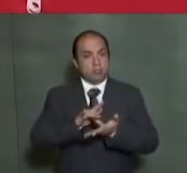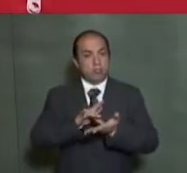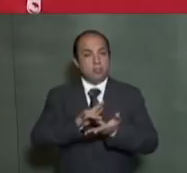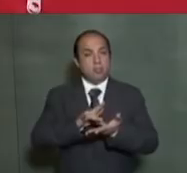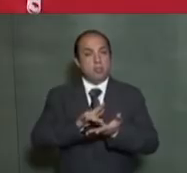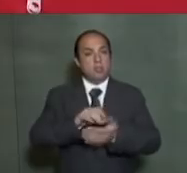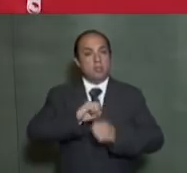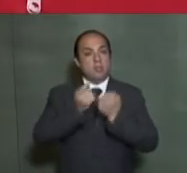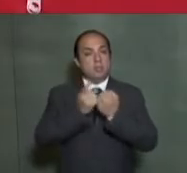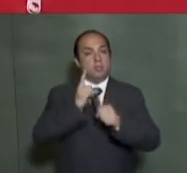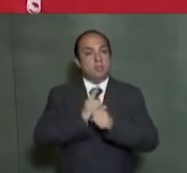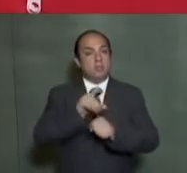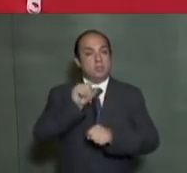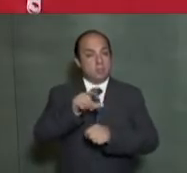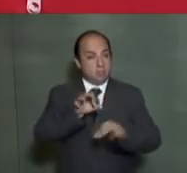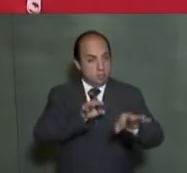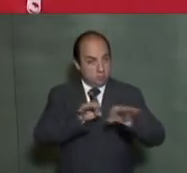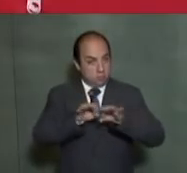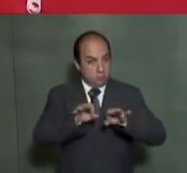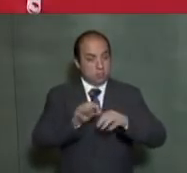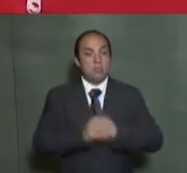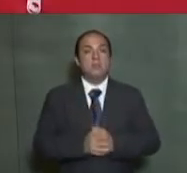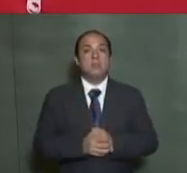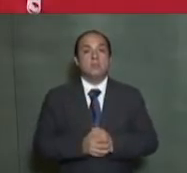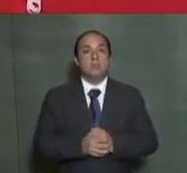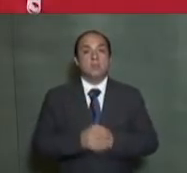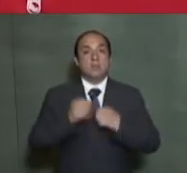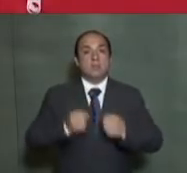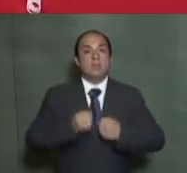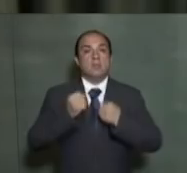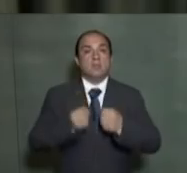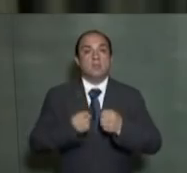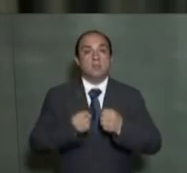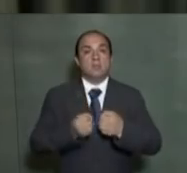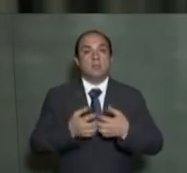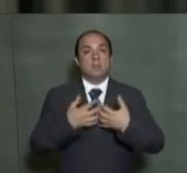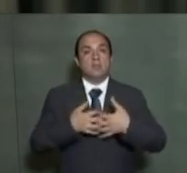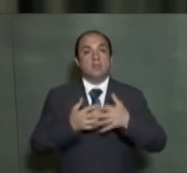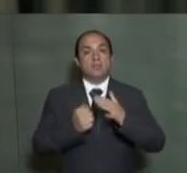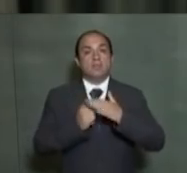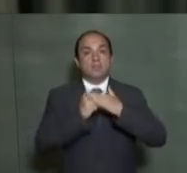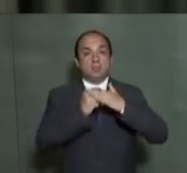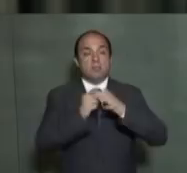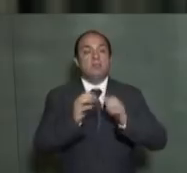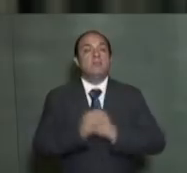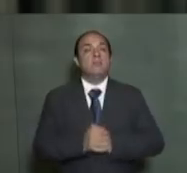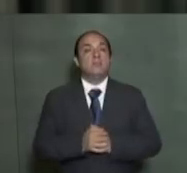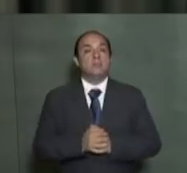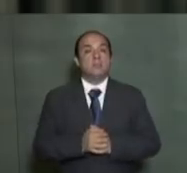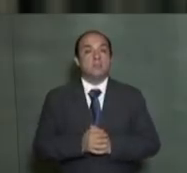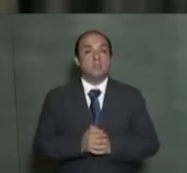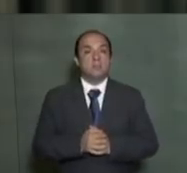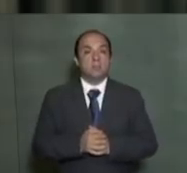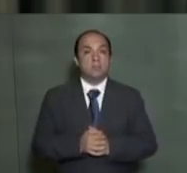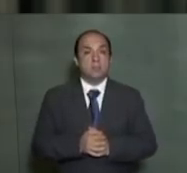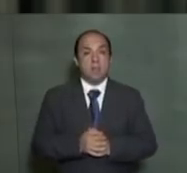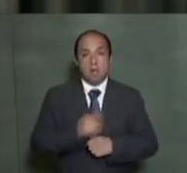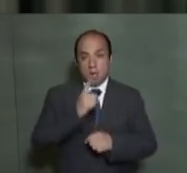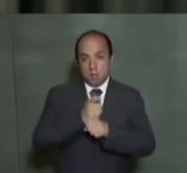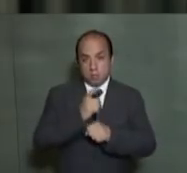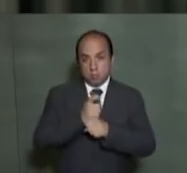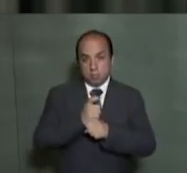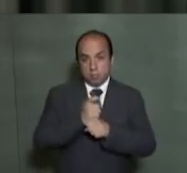sociedad y trabajar por la seguridad de la infraestructura. En esta primera parte de nuestro